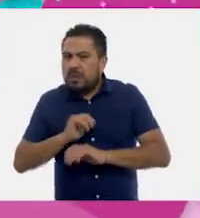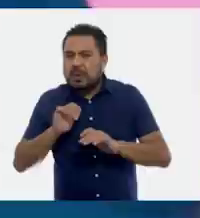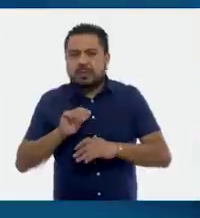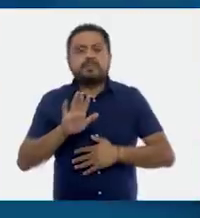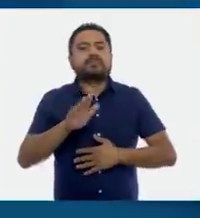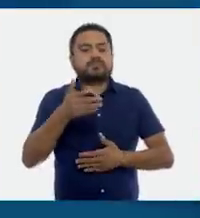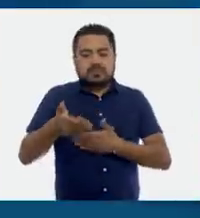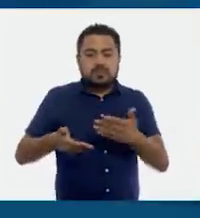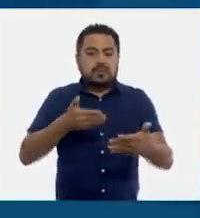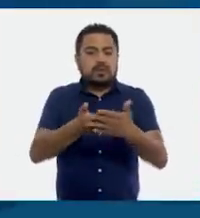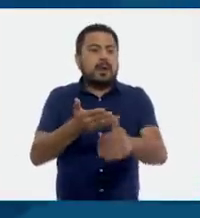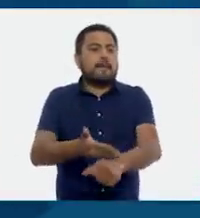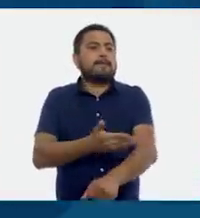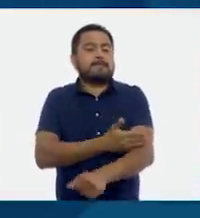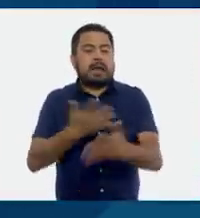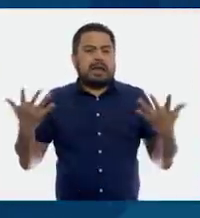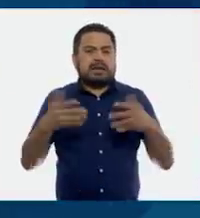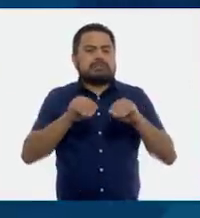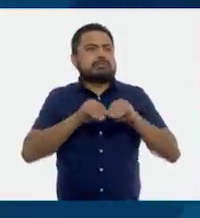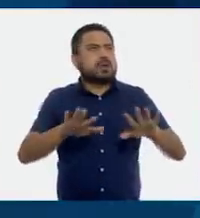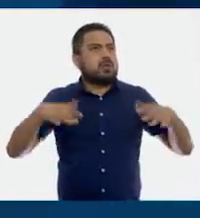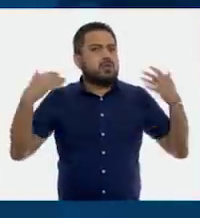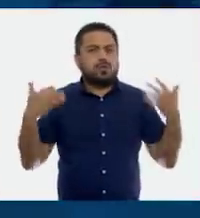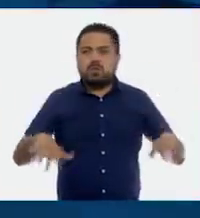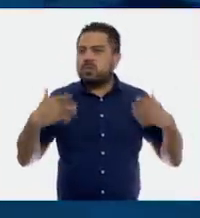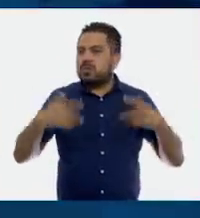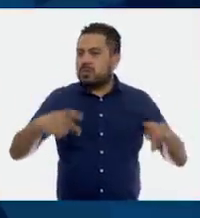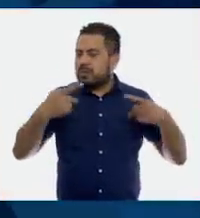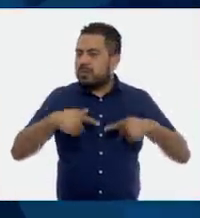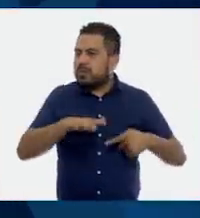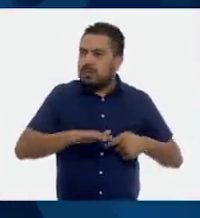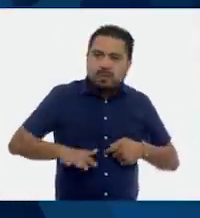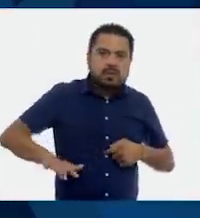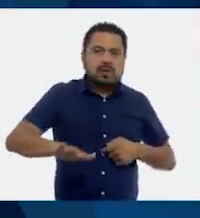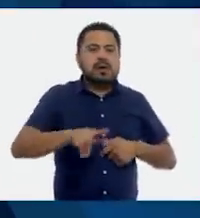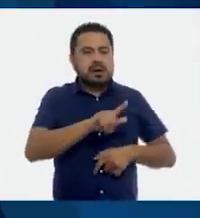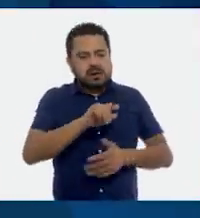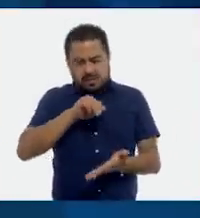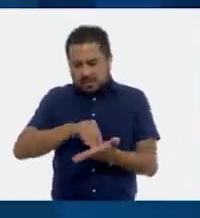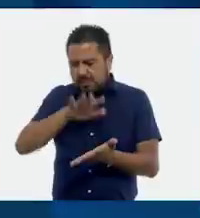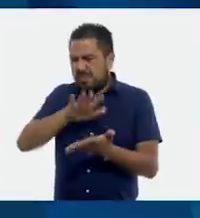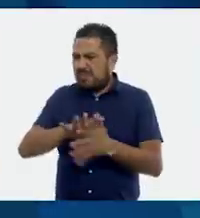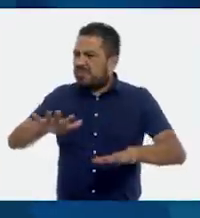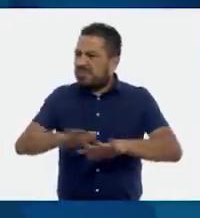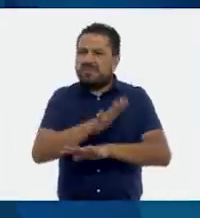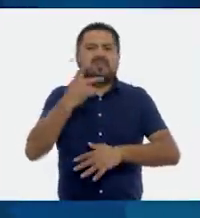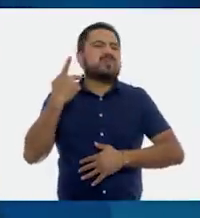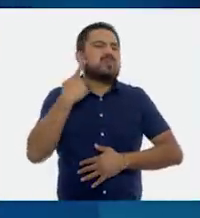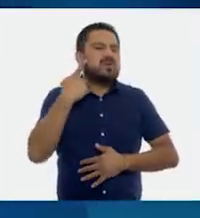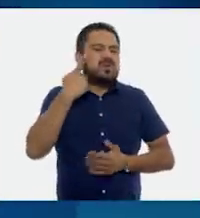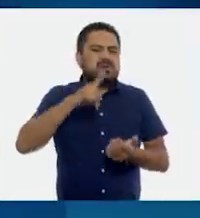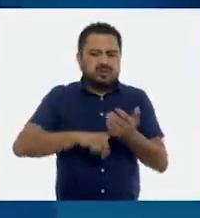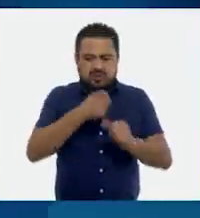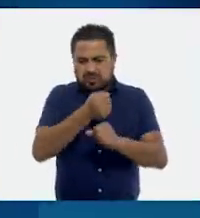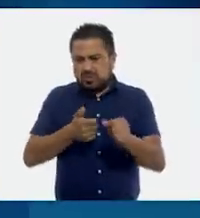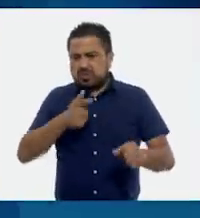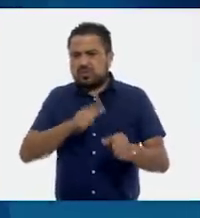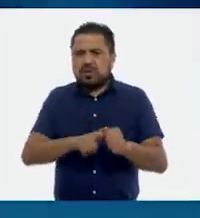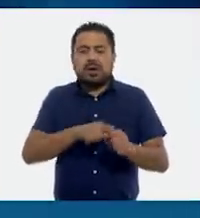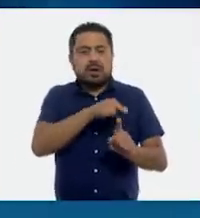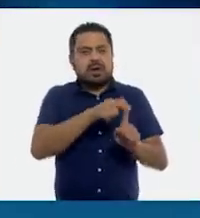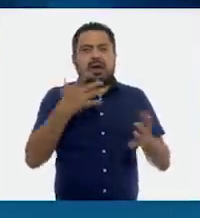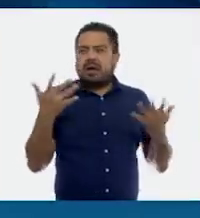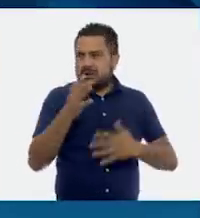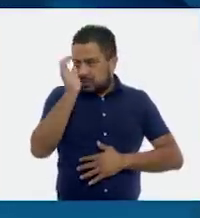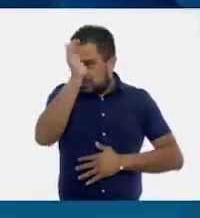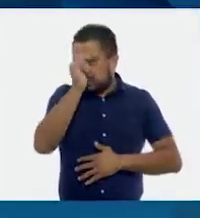Las propuestas de Madero hicieron eco en gran parte de la población, ya que planteaban un cambio político y en parte social. Siendo